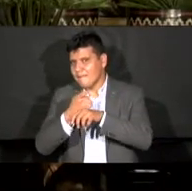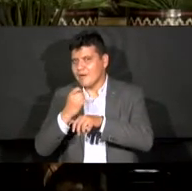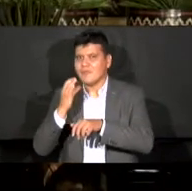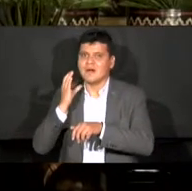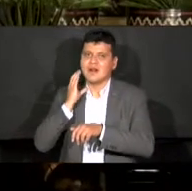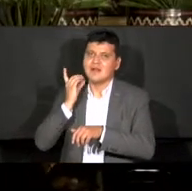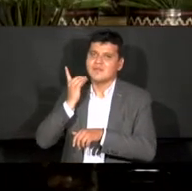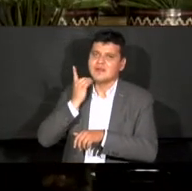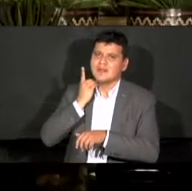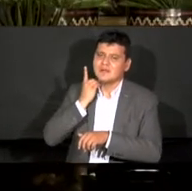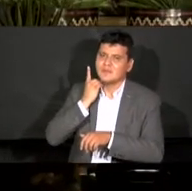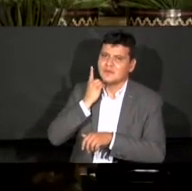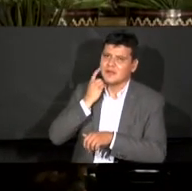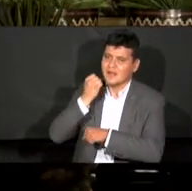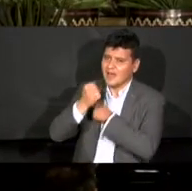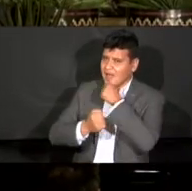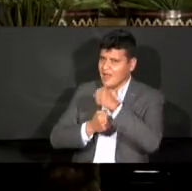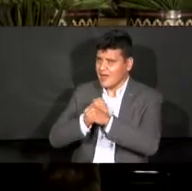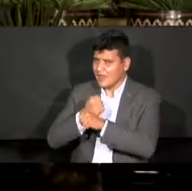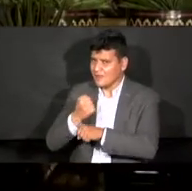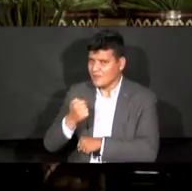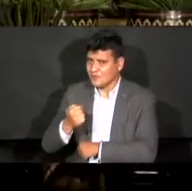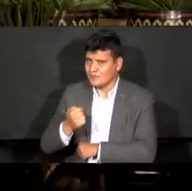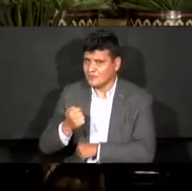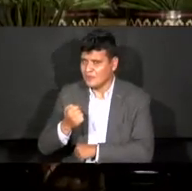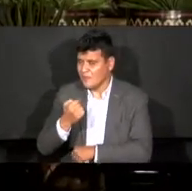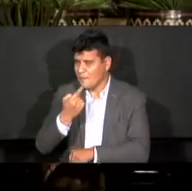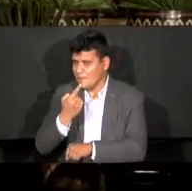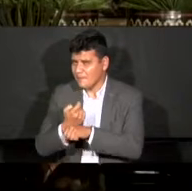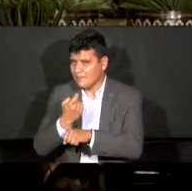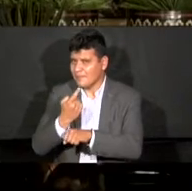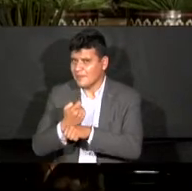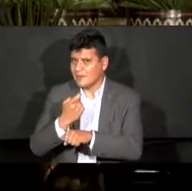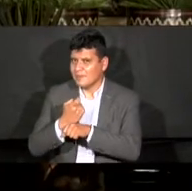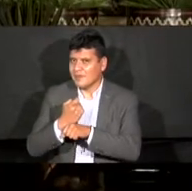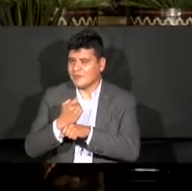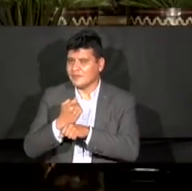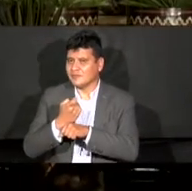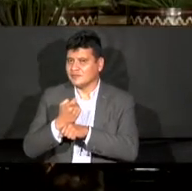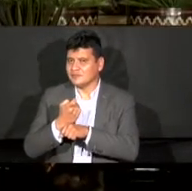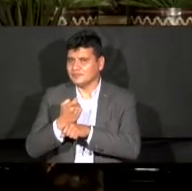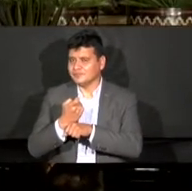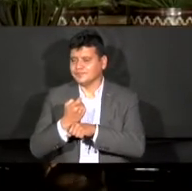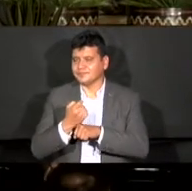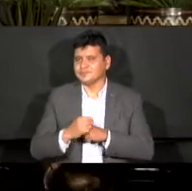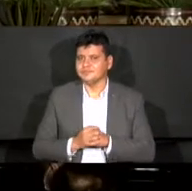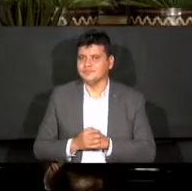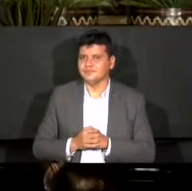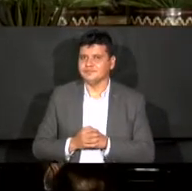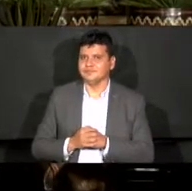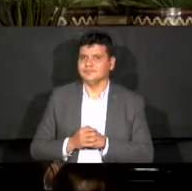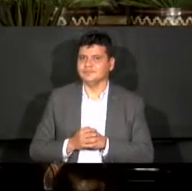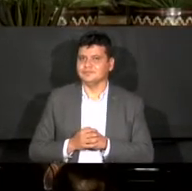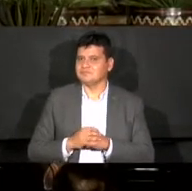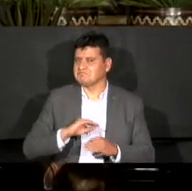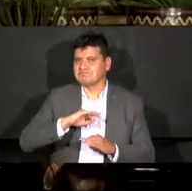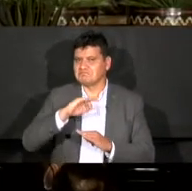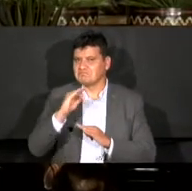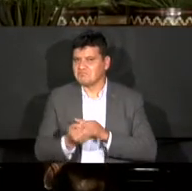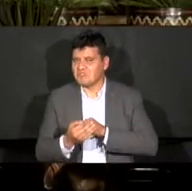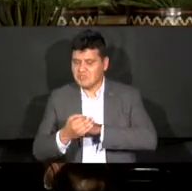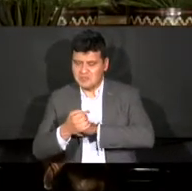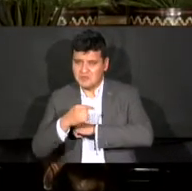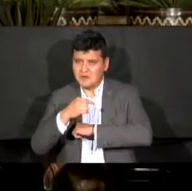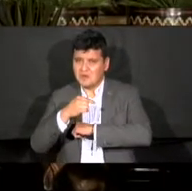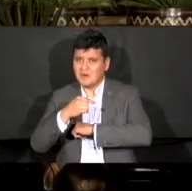de ejercicio constitucional de esta legislatura. Siendo las